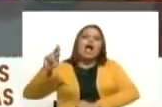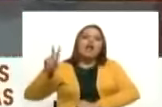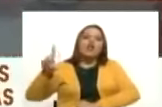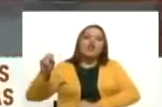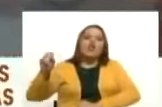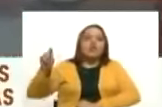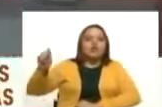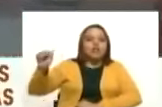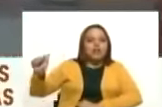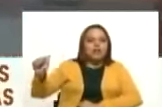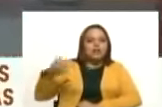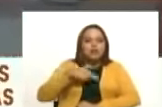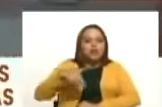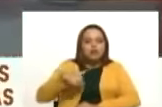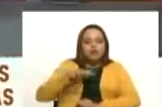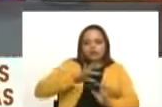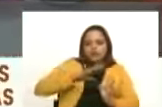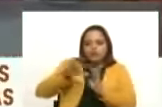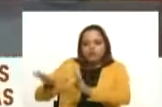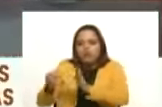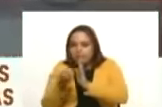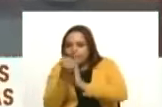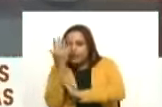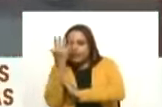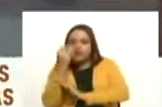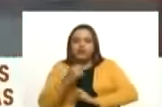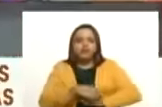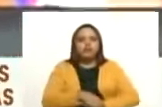y nos vinimos nosotros para el Palacio.